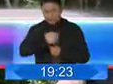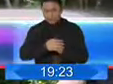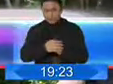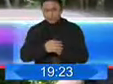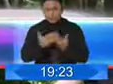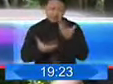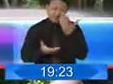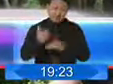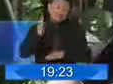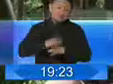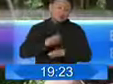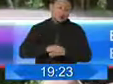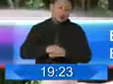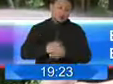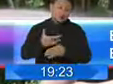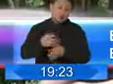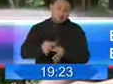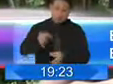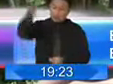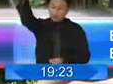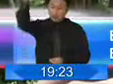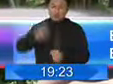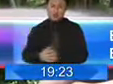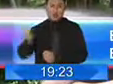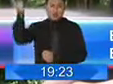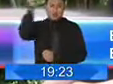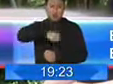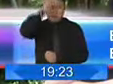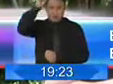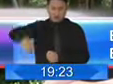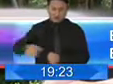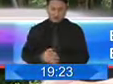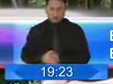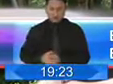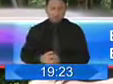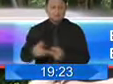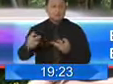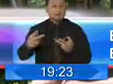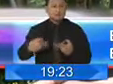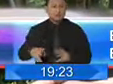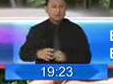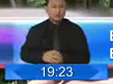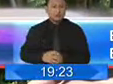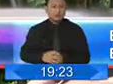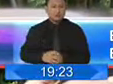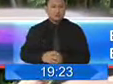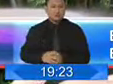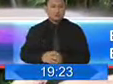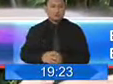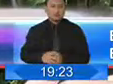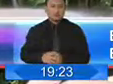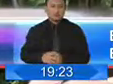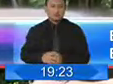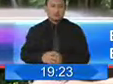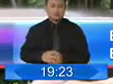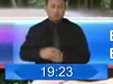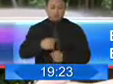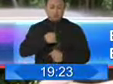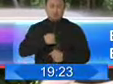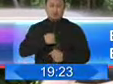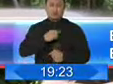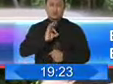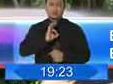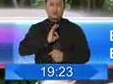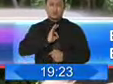por presuntamente un arma blanca, cuchillo, y asimismo presenta un orificio en la región pectoral,